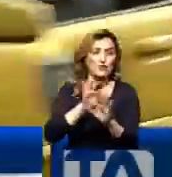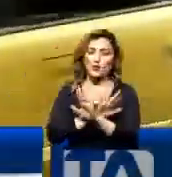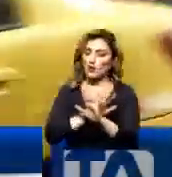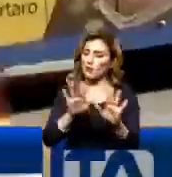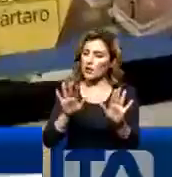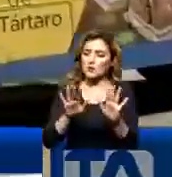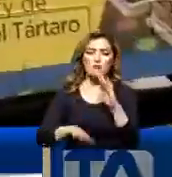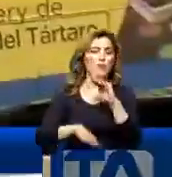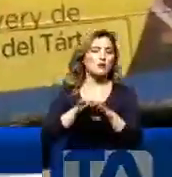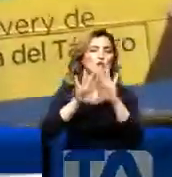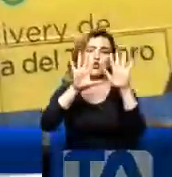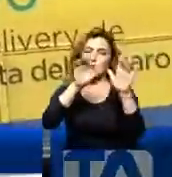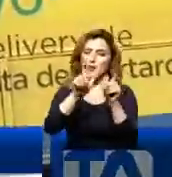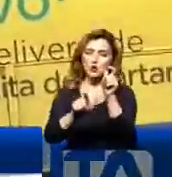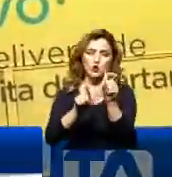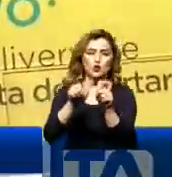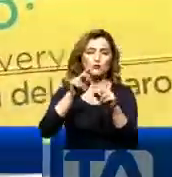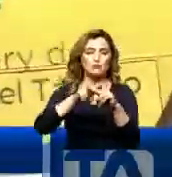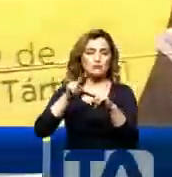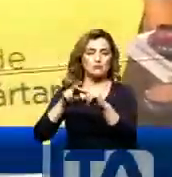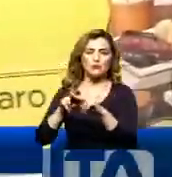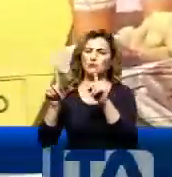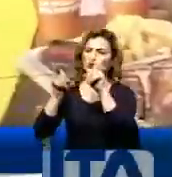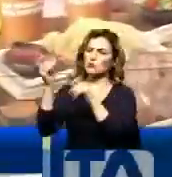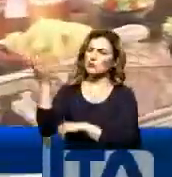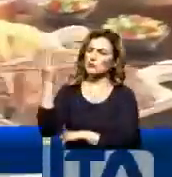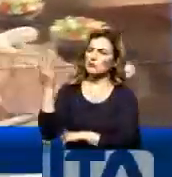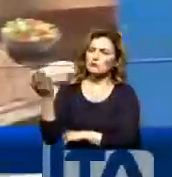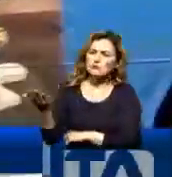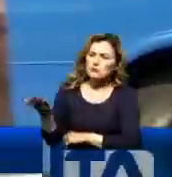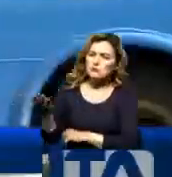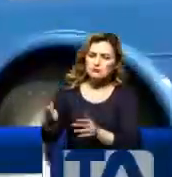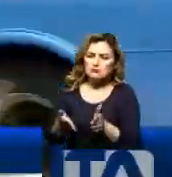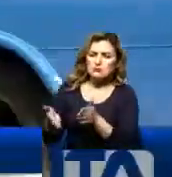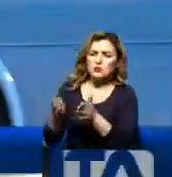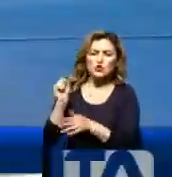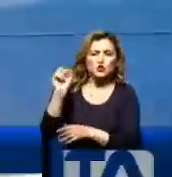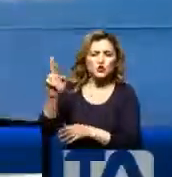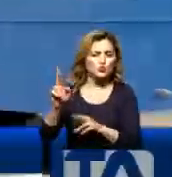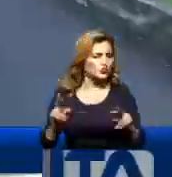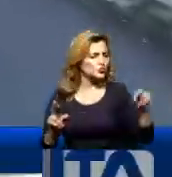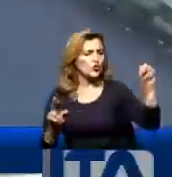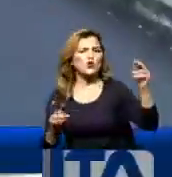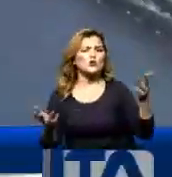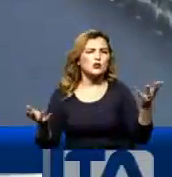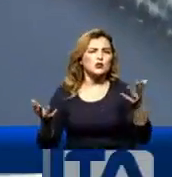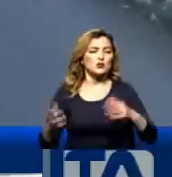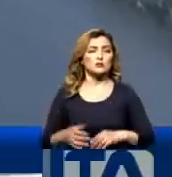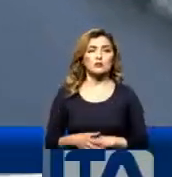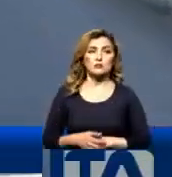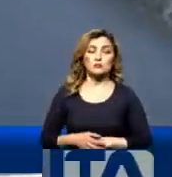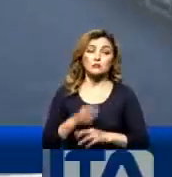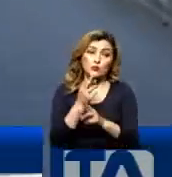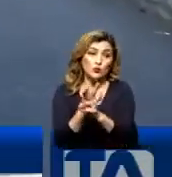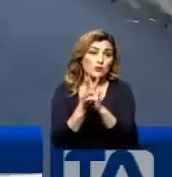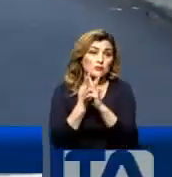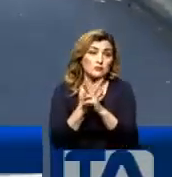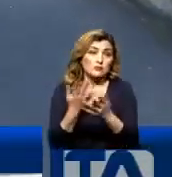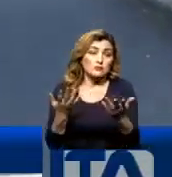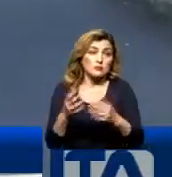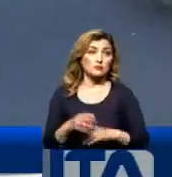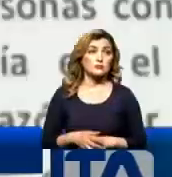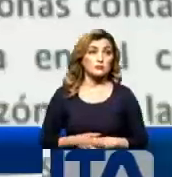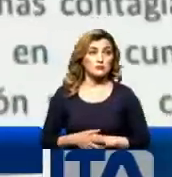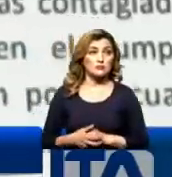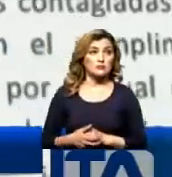viaje. Consultamos a la alcaldía si existían otras rutas hacia el sur y el norte de la capital, pero su respuesta fue